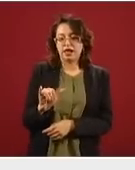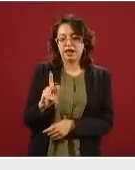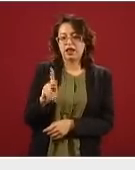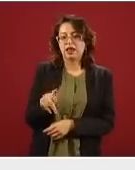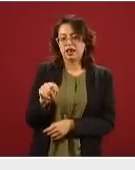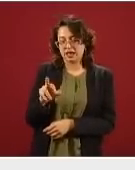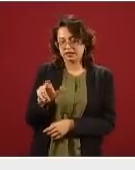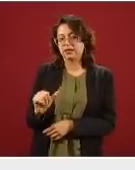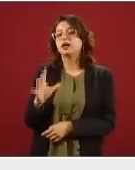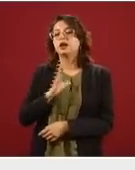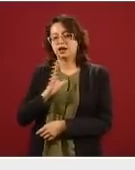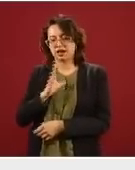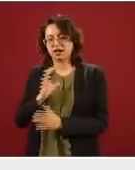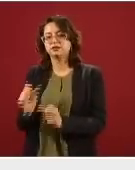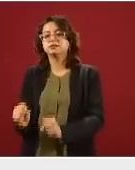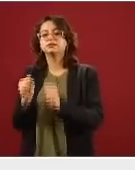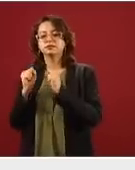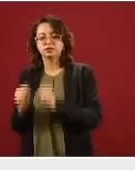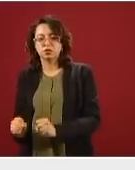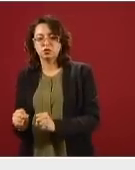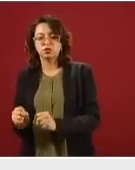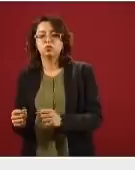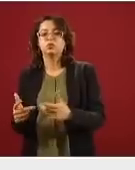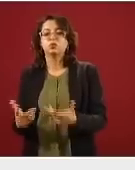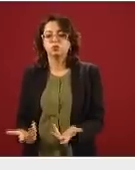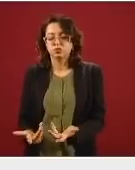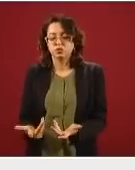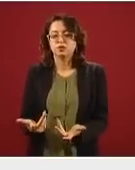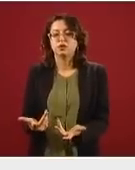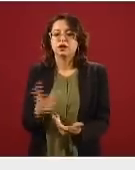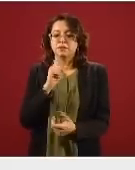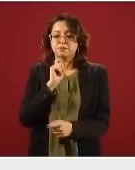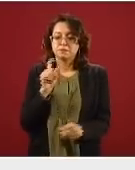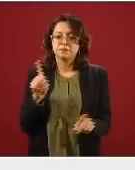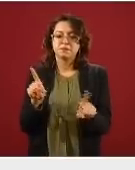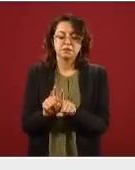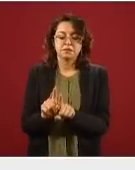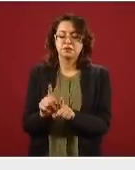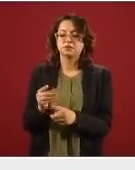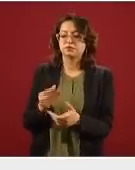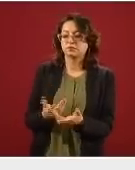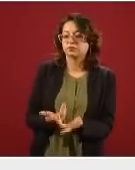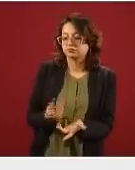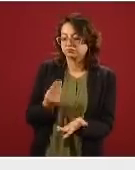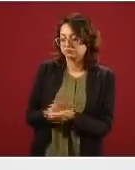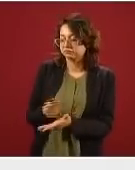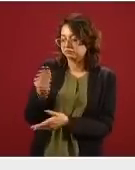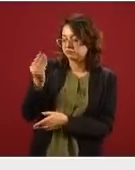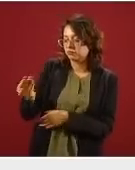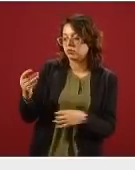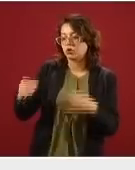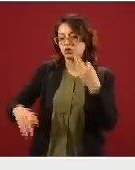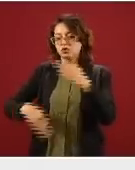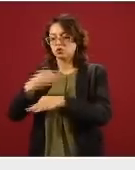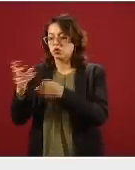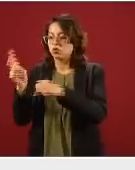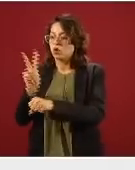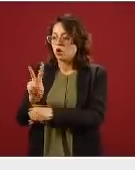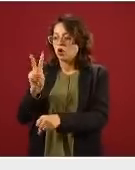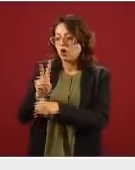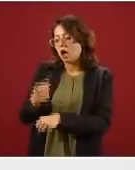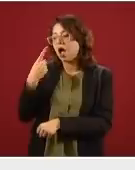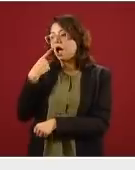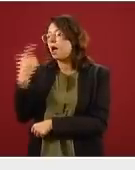el dinero, si se verifica la identidad o le pagan a cualquiera. todos tienen verificación de